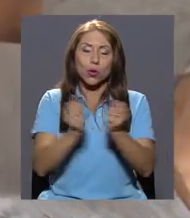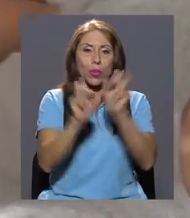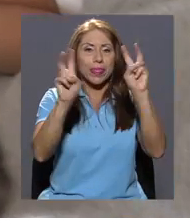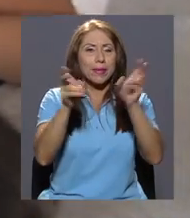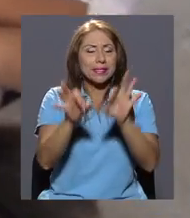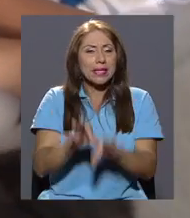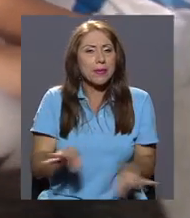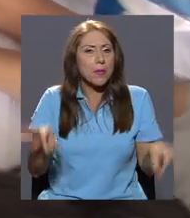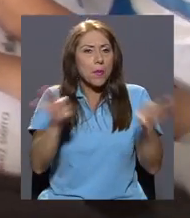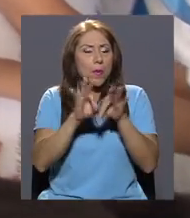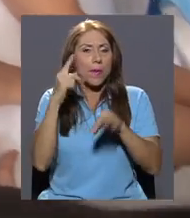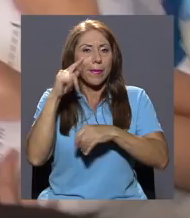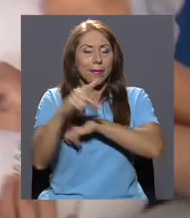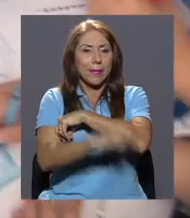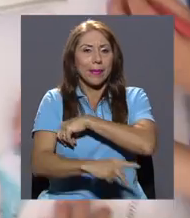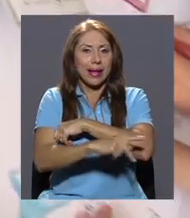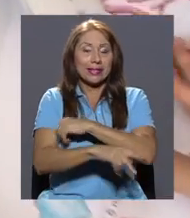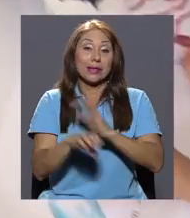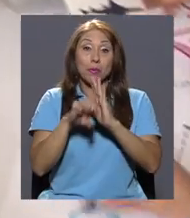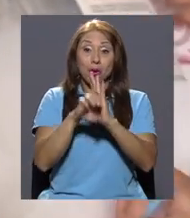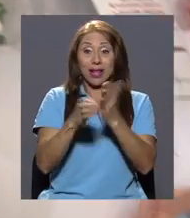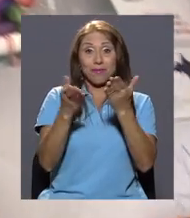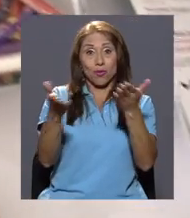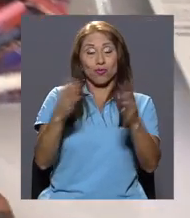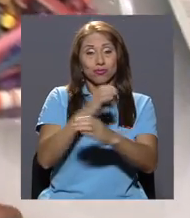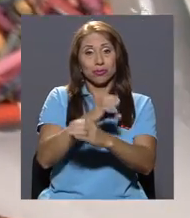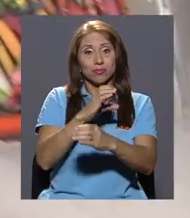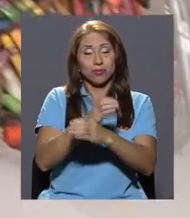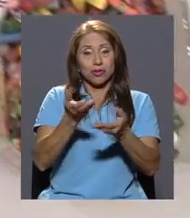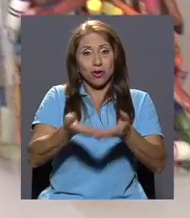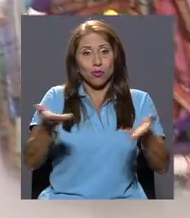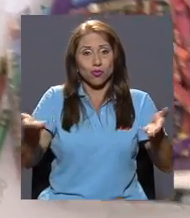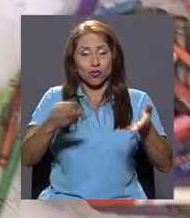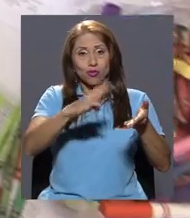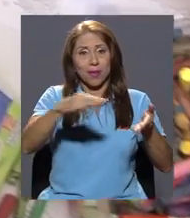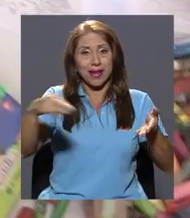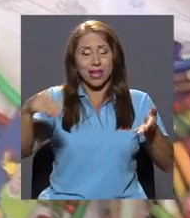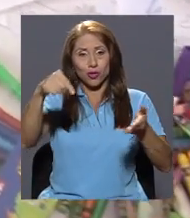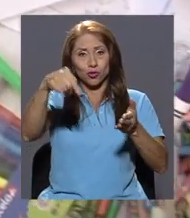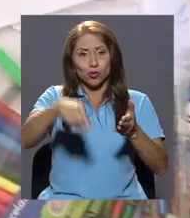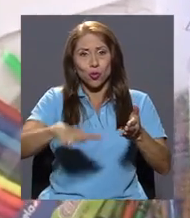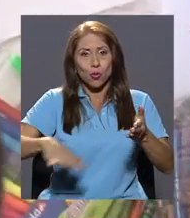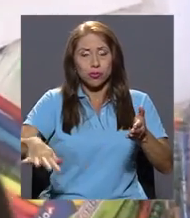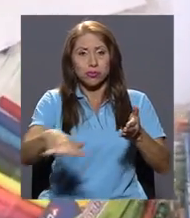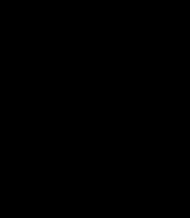impacto y relevancia para el país, como lo es la preservación de los recursos marinos.